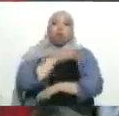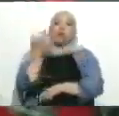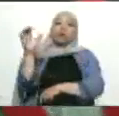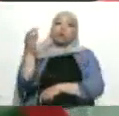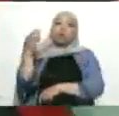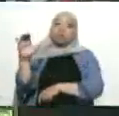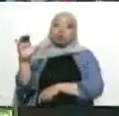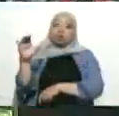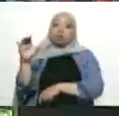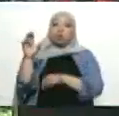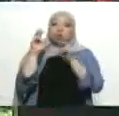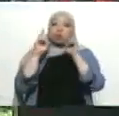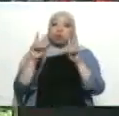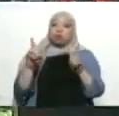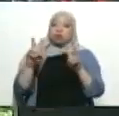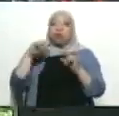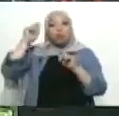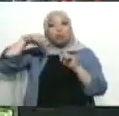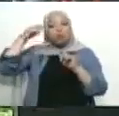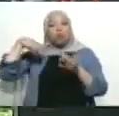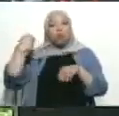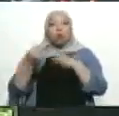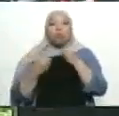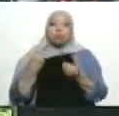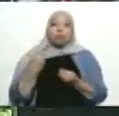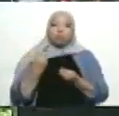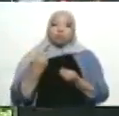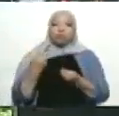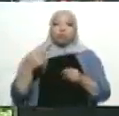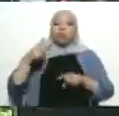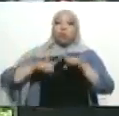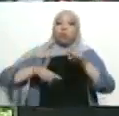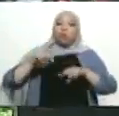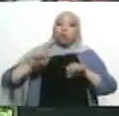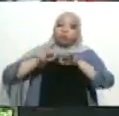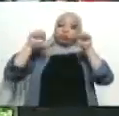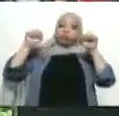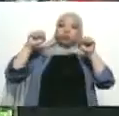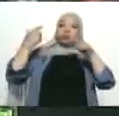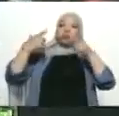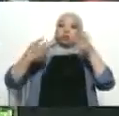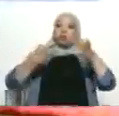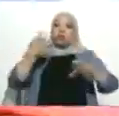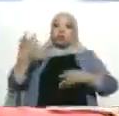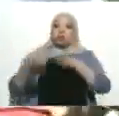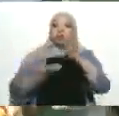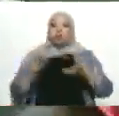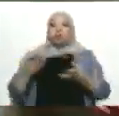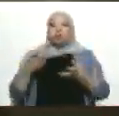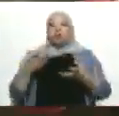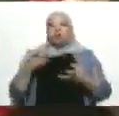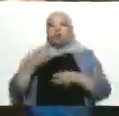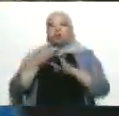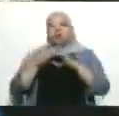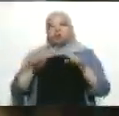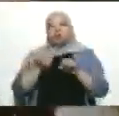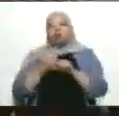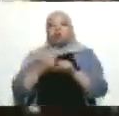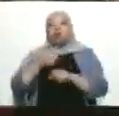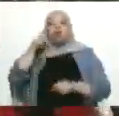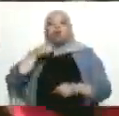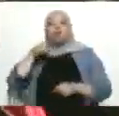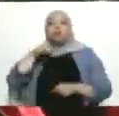se pudo apreciar en el video cómo con una bomba Molotov inició la llama, inició el fuego. Y se le cayó la mentira